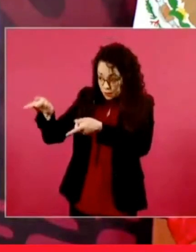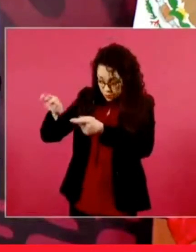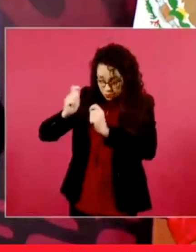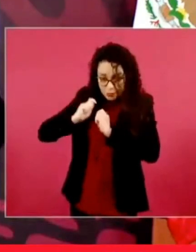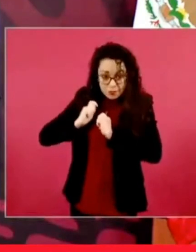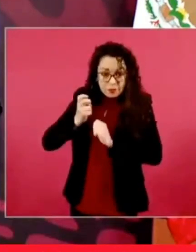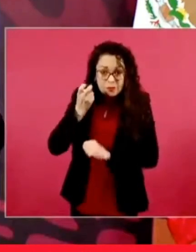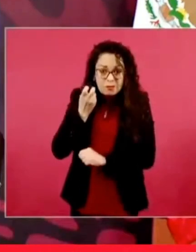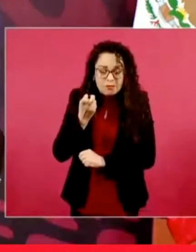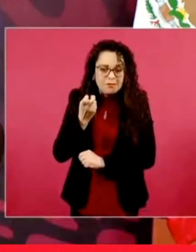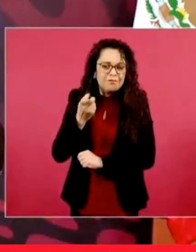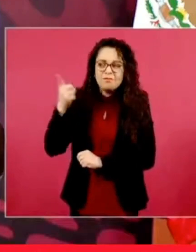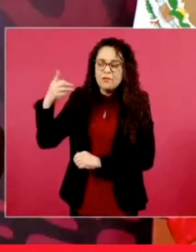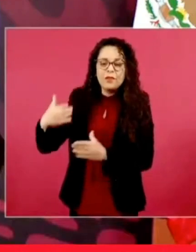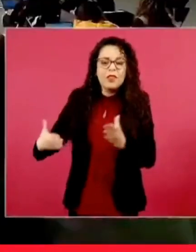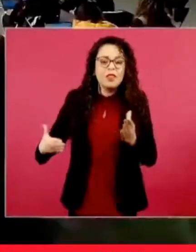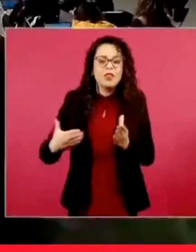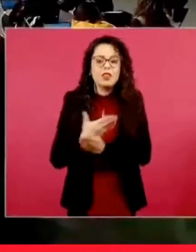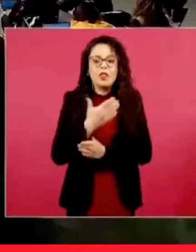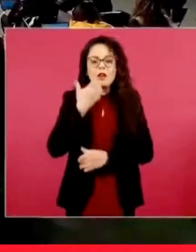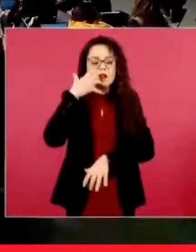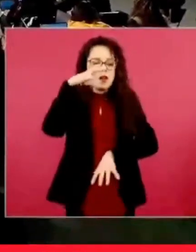Ellos nos trajeron la avaricia.